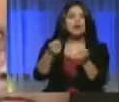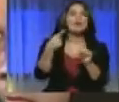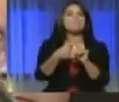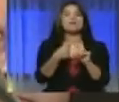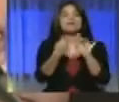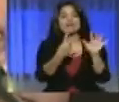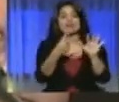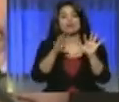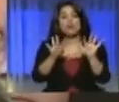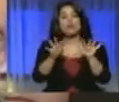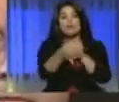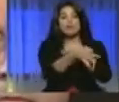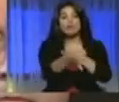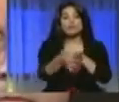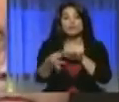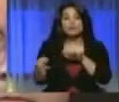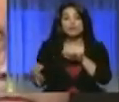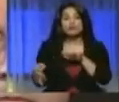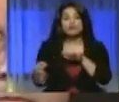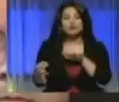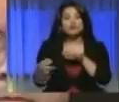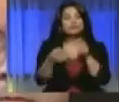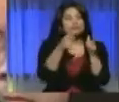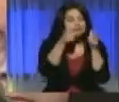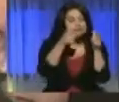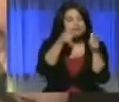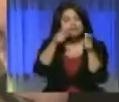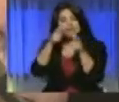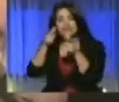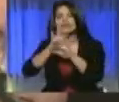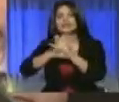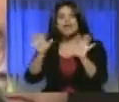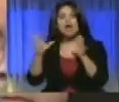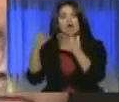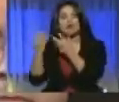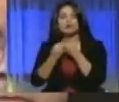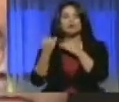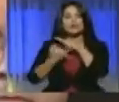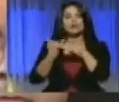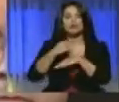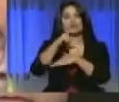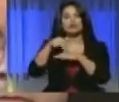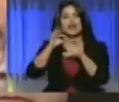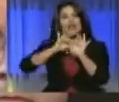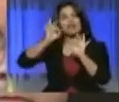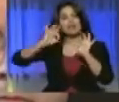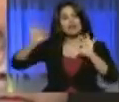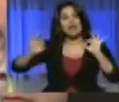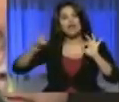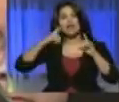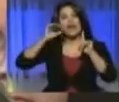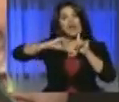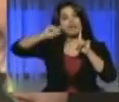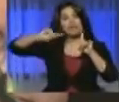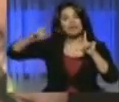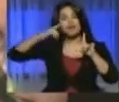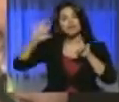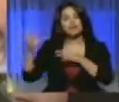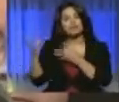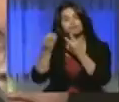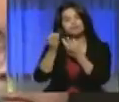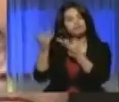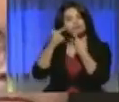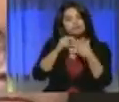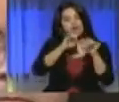municipios estamos levantando conjuntamente con el Instituto Nacional de Estadística todo el tema de la